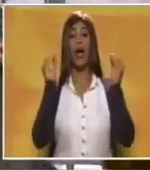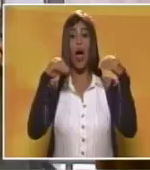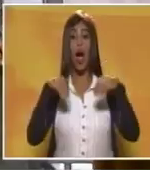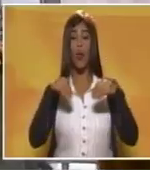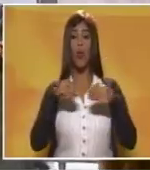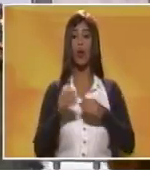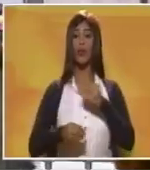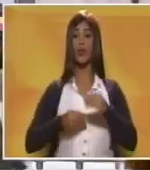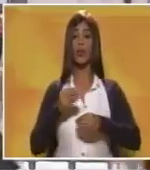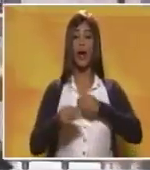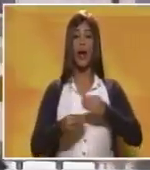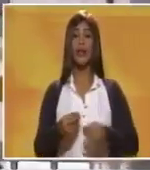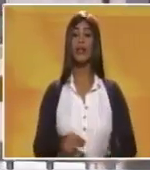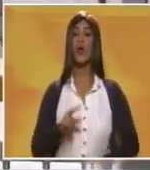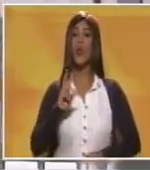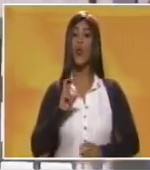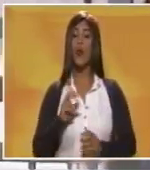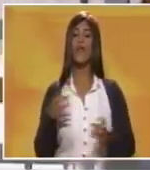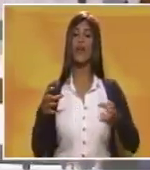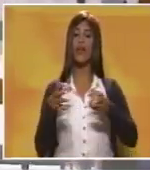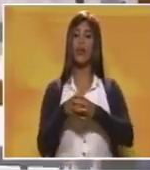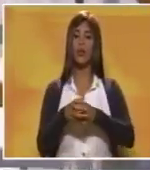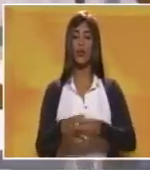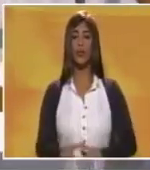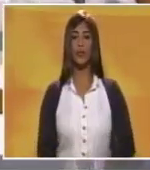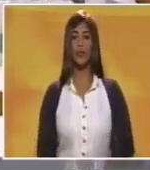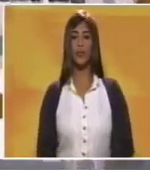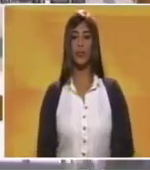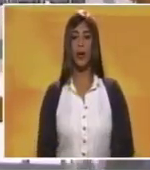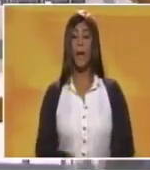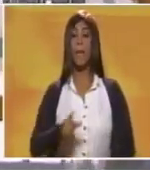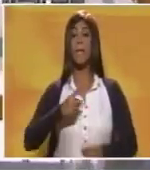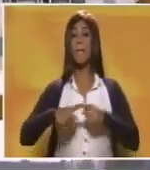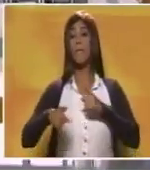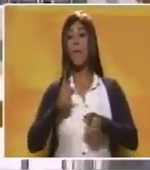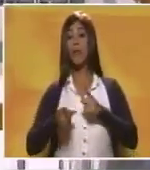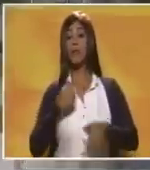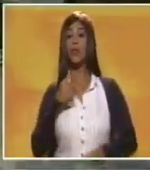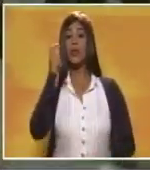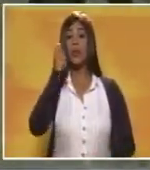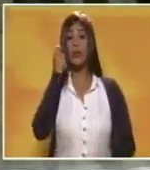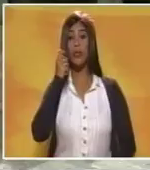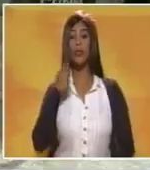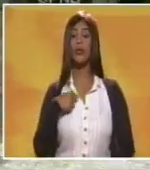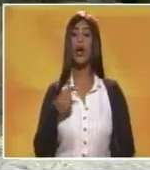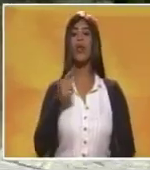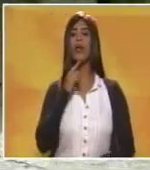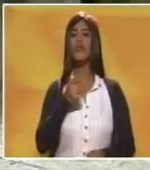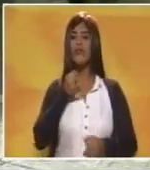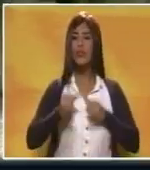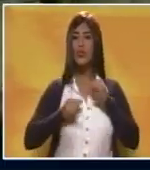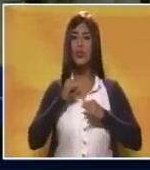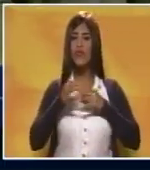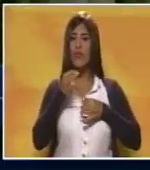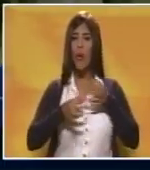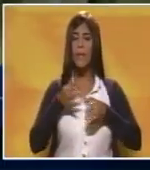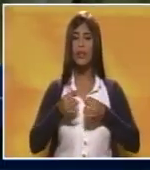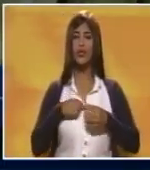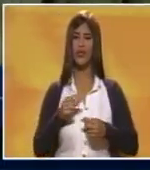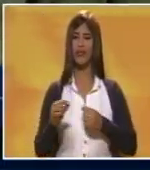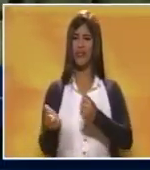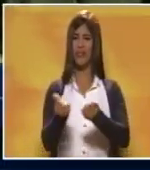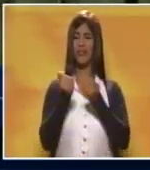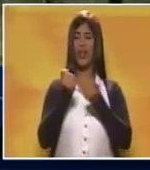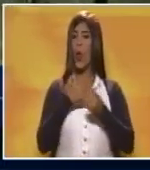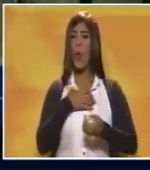la realización de una sesión ordinaria. Varios diputados a la Asamblea Nacional ya reaccionaron ante esta medida que